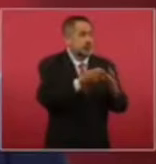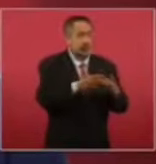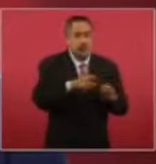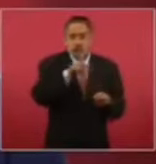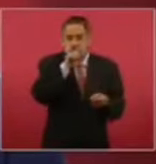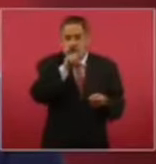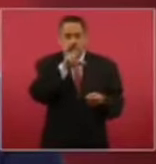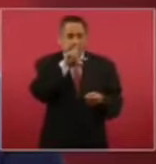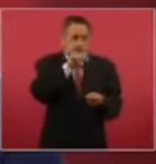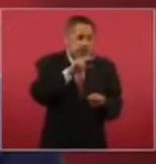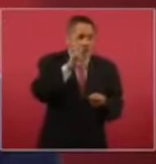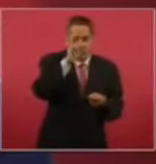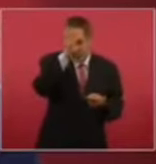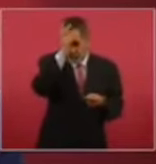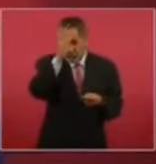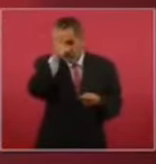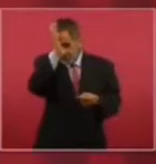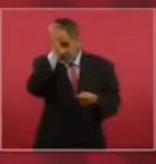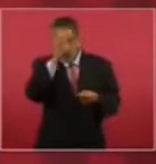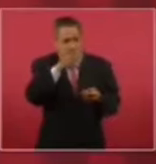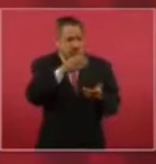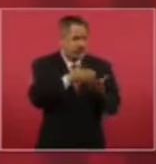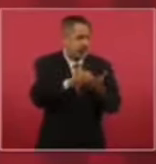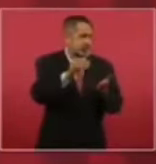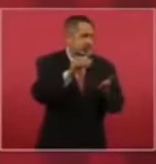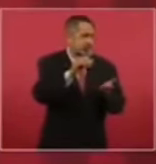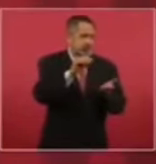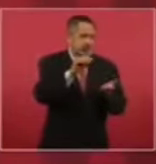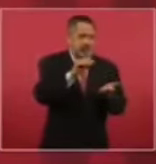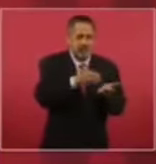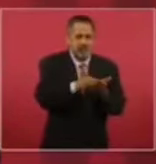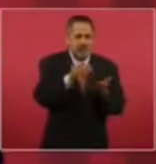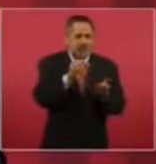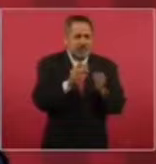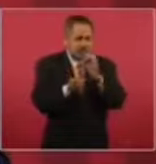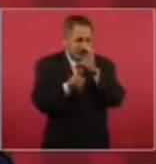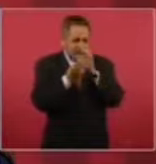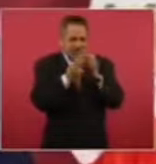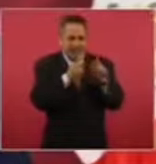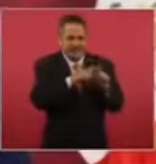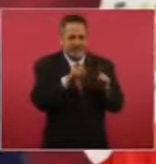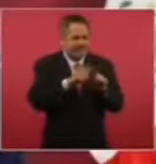cipatos, chivos, borregos, puercos, cochinos, marranos.